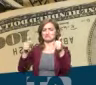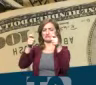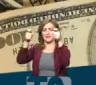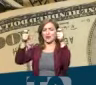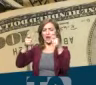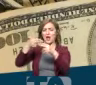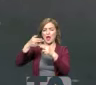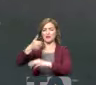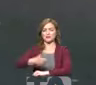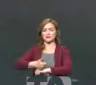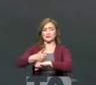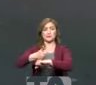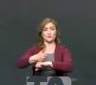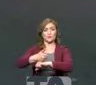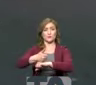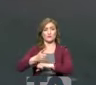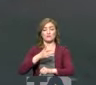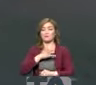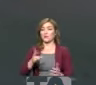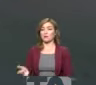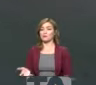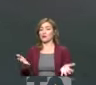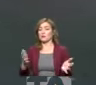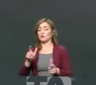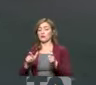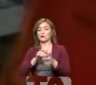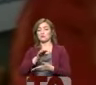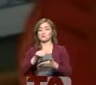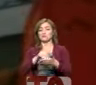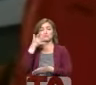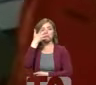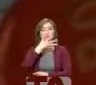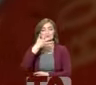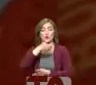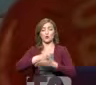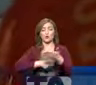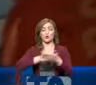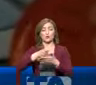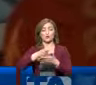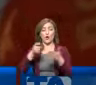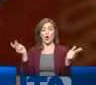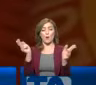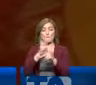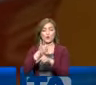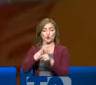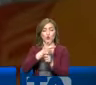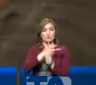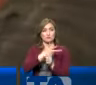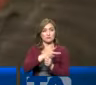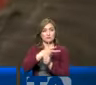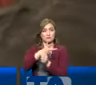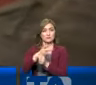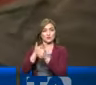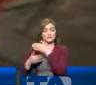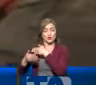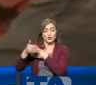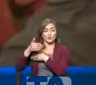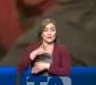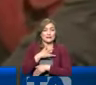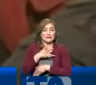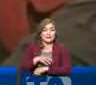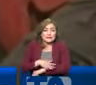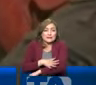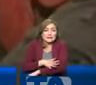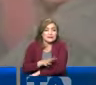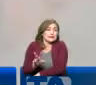ex autoridades, para subir el ánimo de los manabitas y esmeraldeños. Se contrató además una productora para que realice videos de historias emotivas